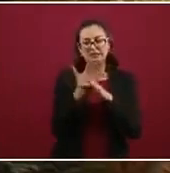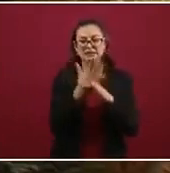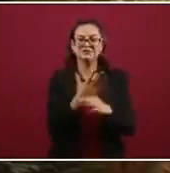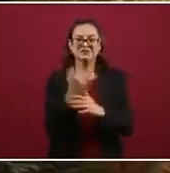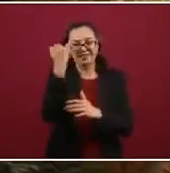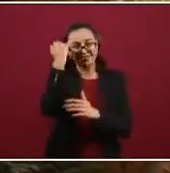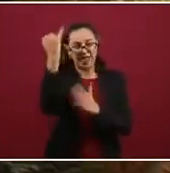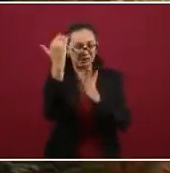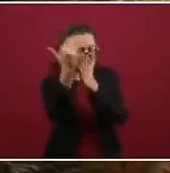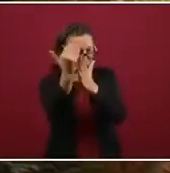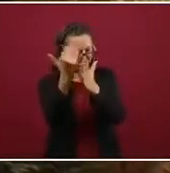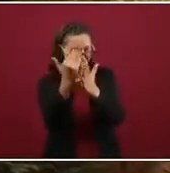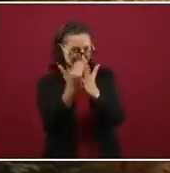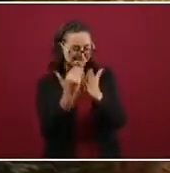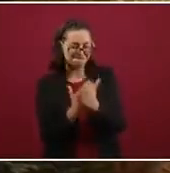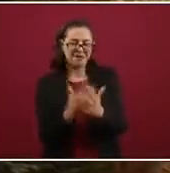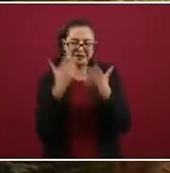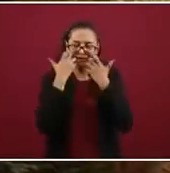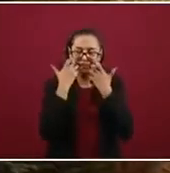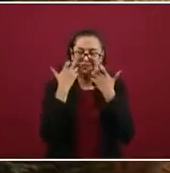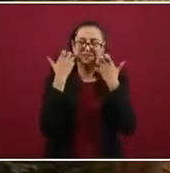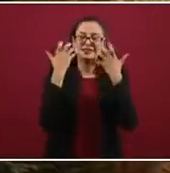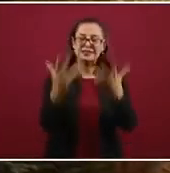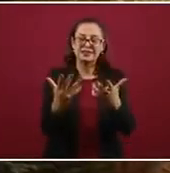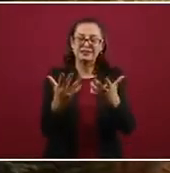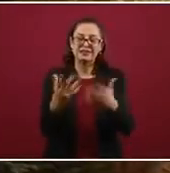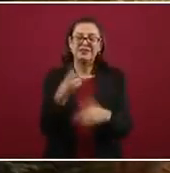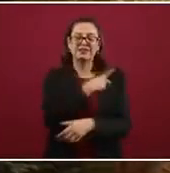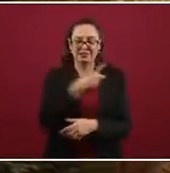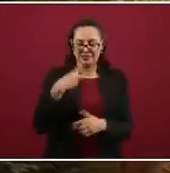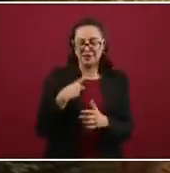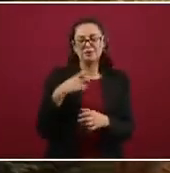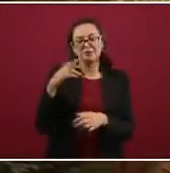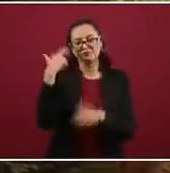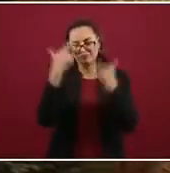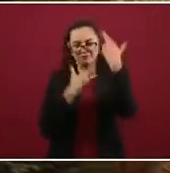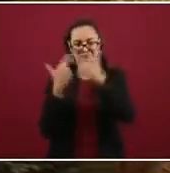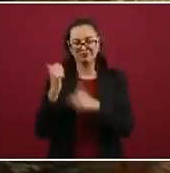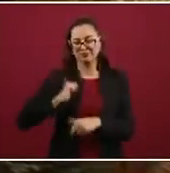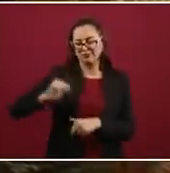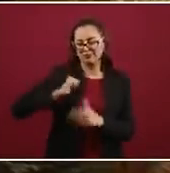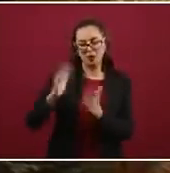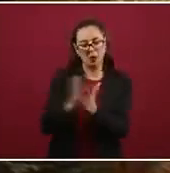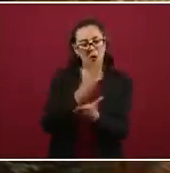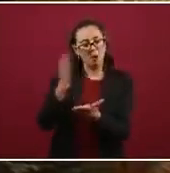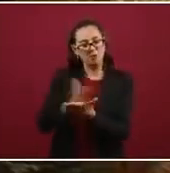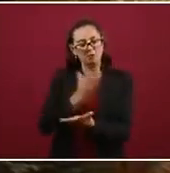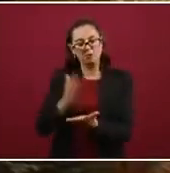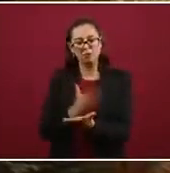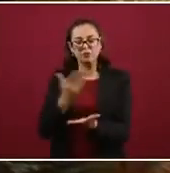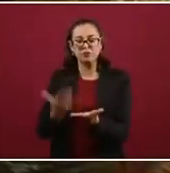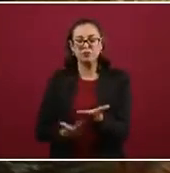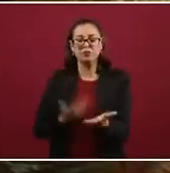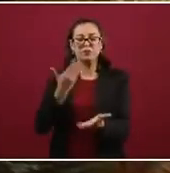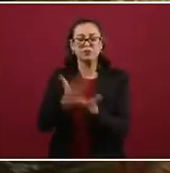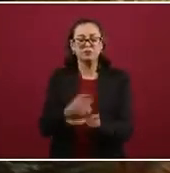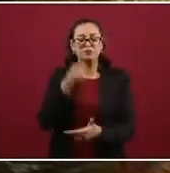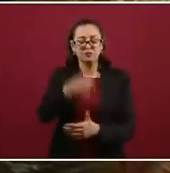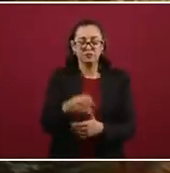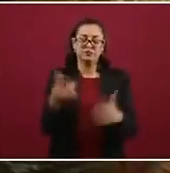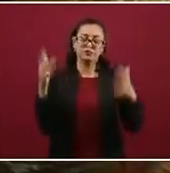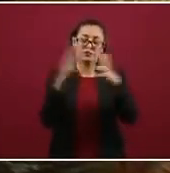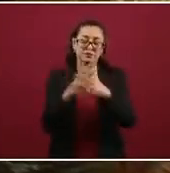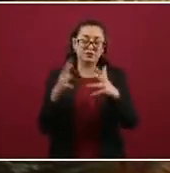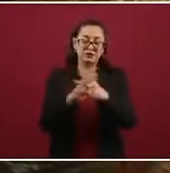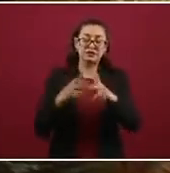ideario político. Para eso será necesario que vayamos a los documentos de la época. Menos de un mes después del levantamiento armado, el cura